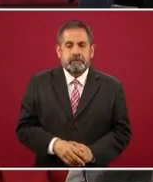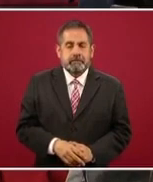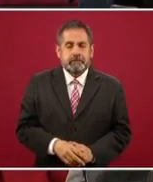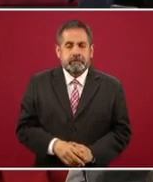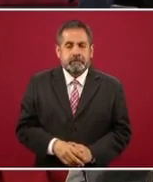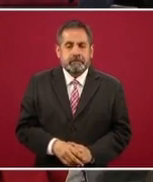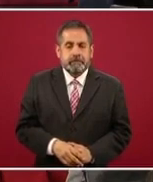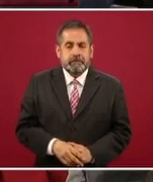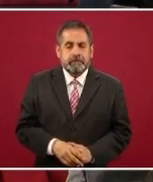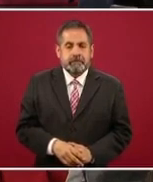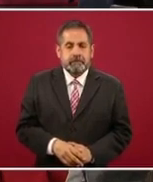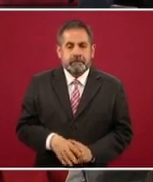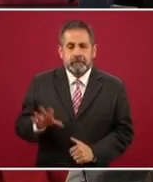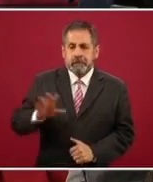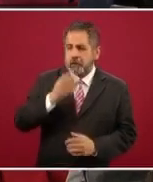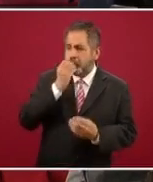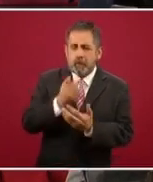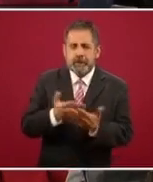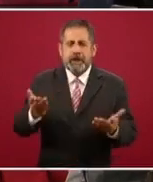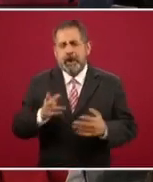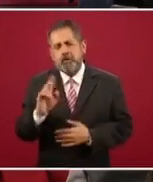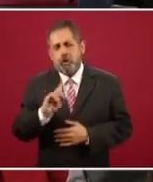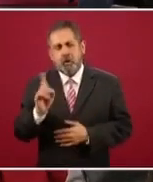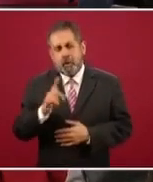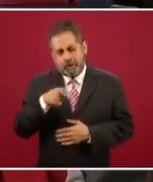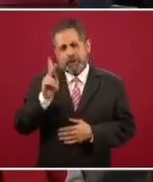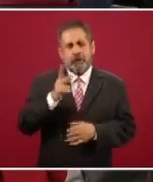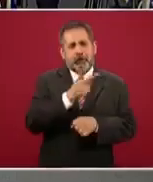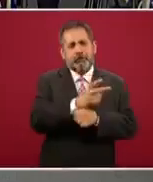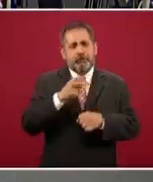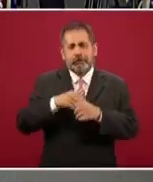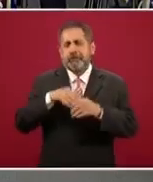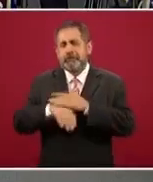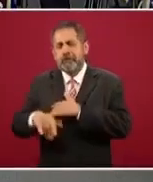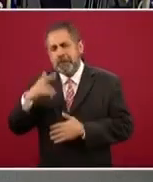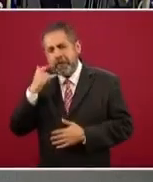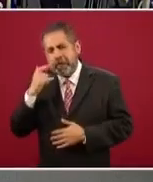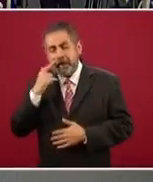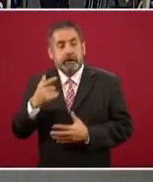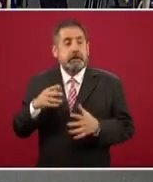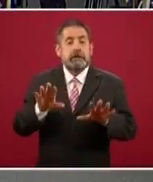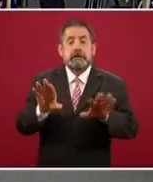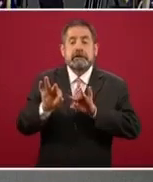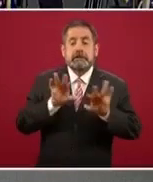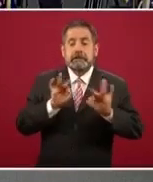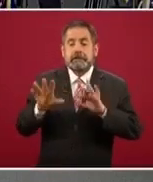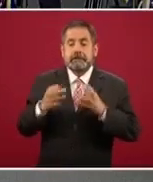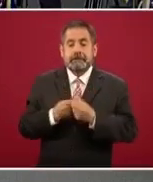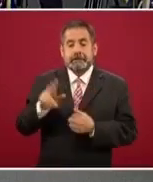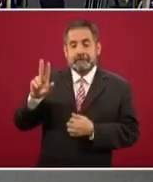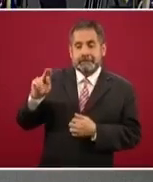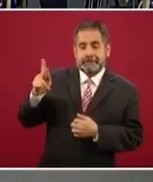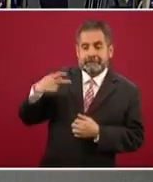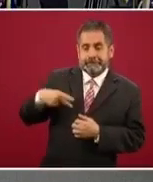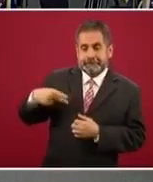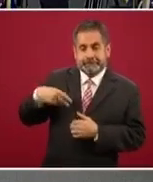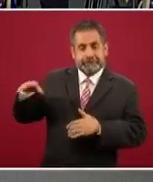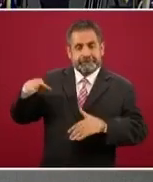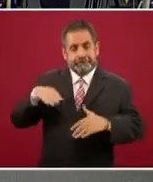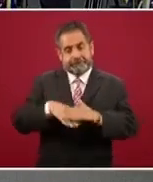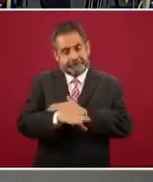no. Comida no, pero sí les vamos a invitar. 80. No.